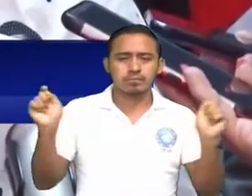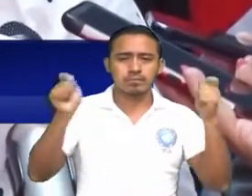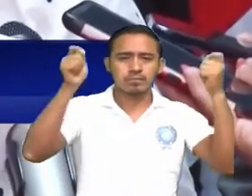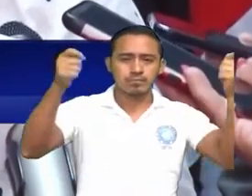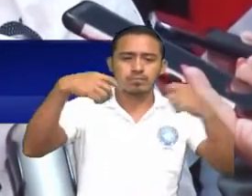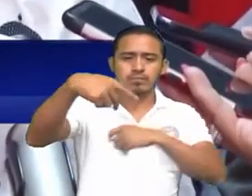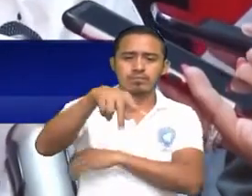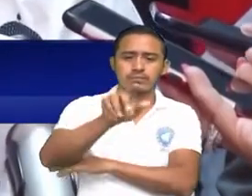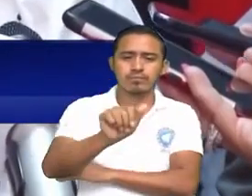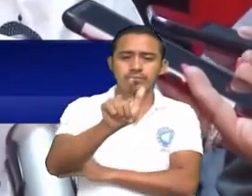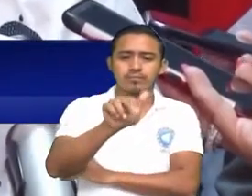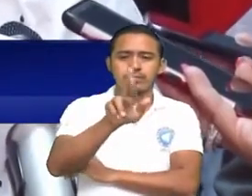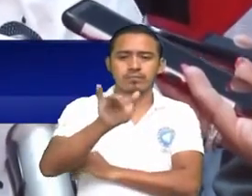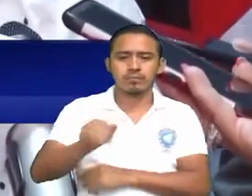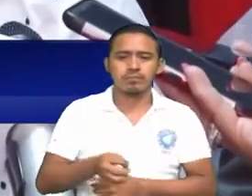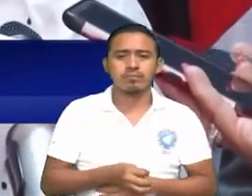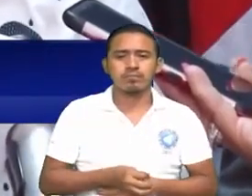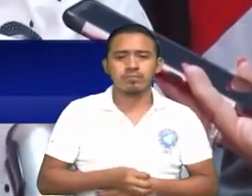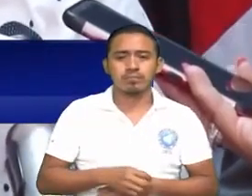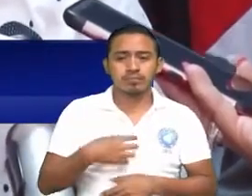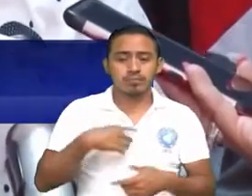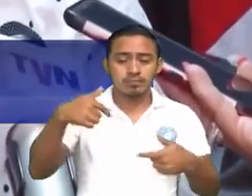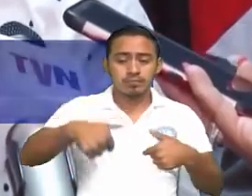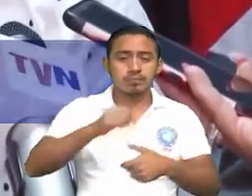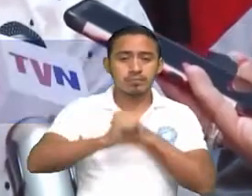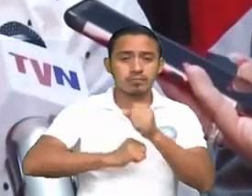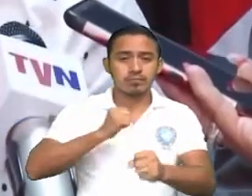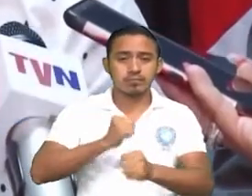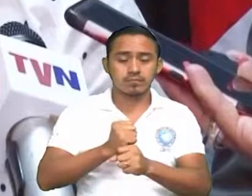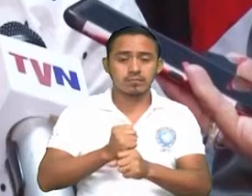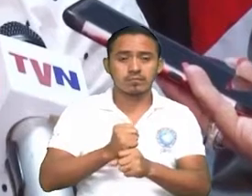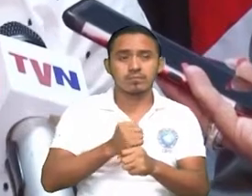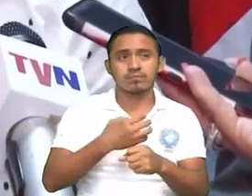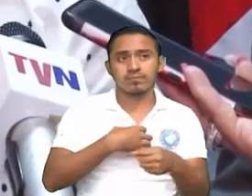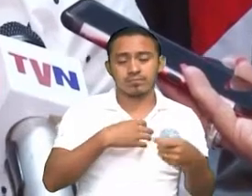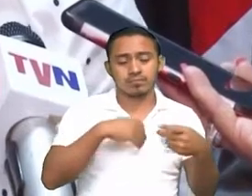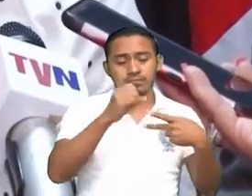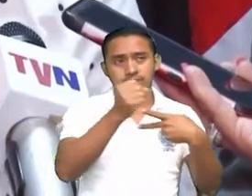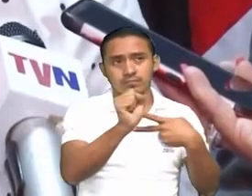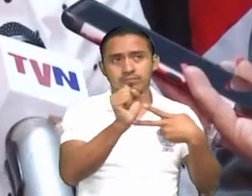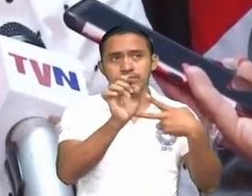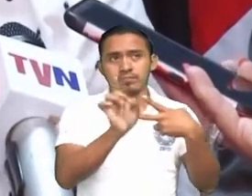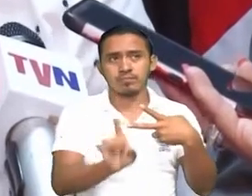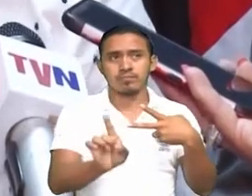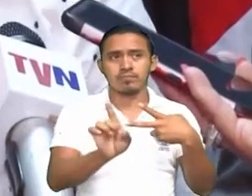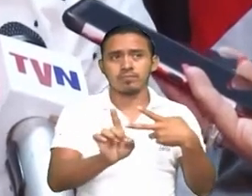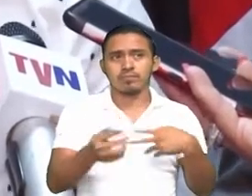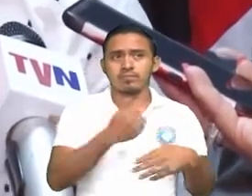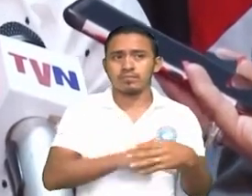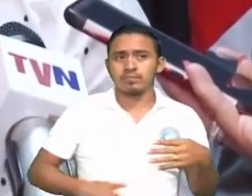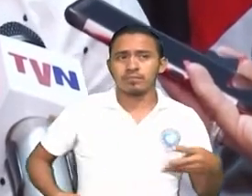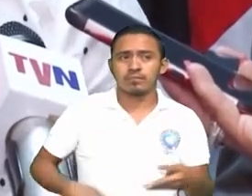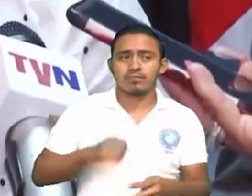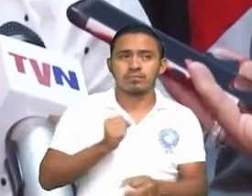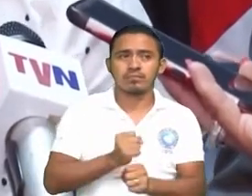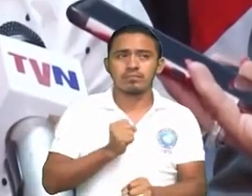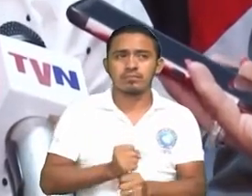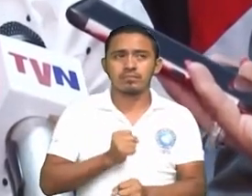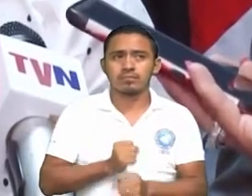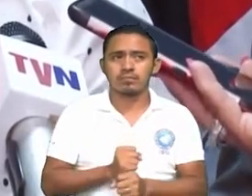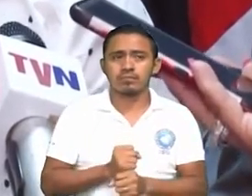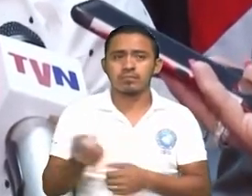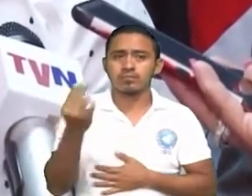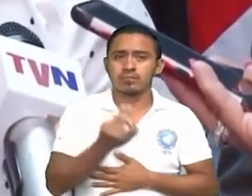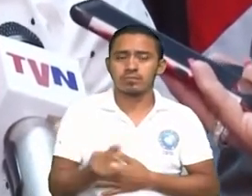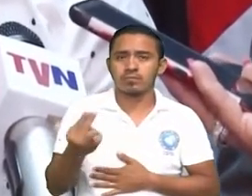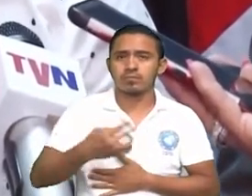fiestas patrias que en el presente año caen fin de semana, el Ministerio del Trabajo, en uso de